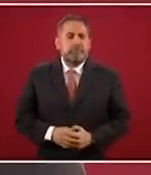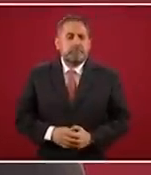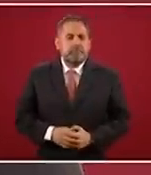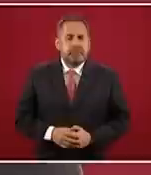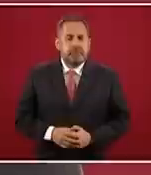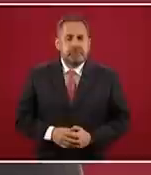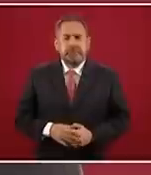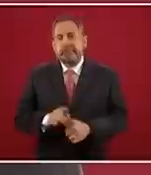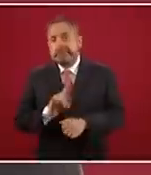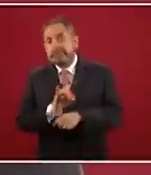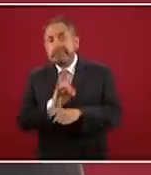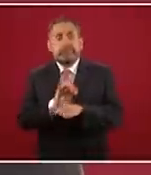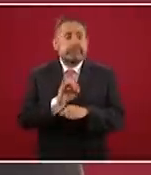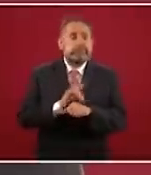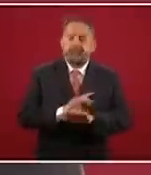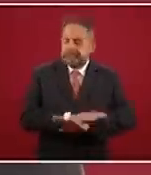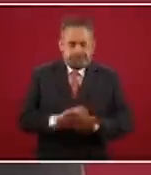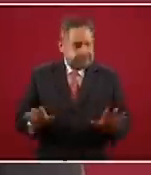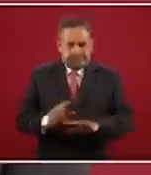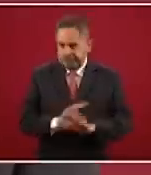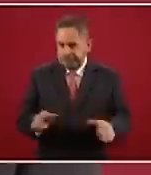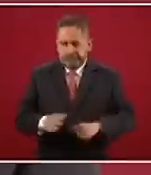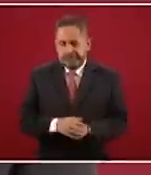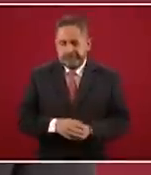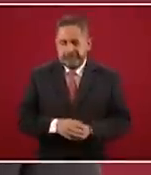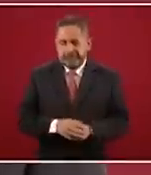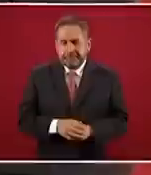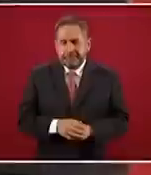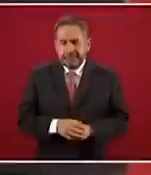nada de simulación, nada de